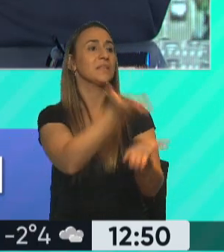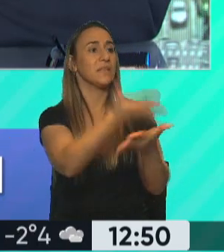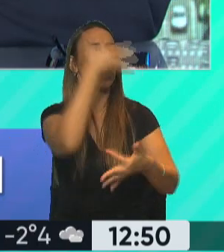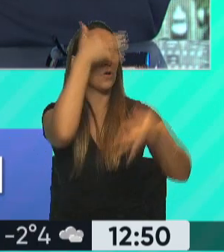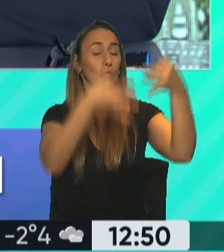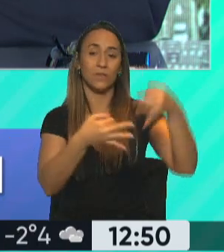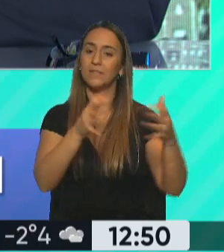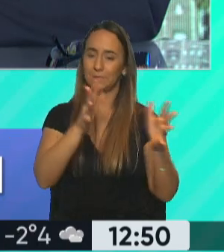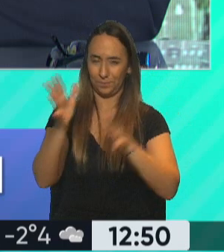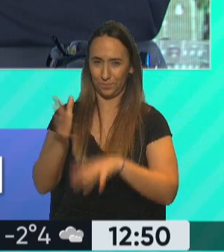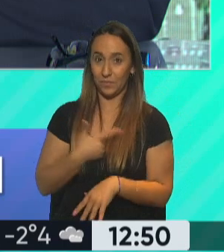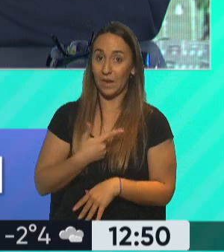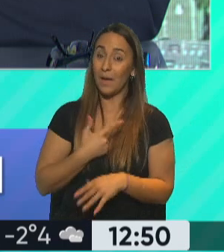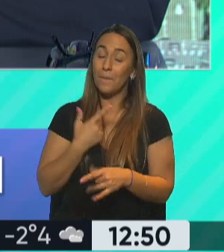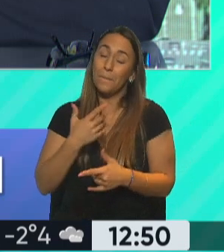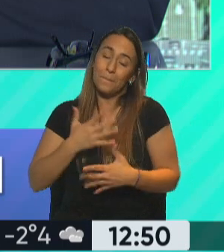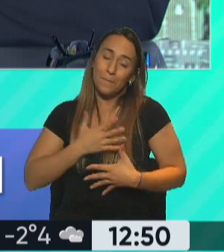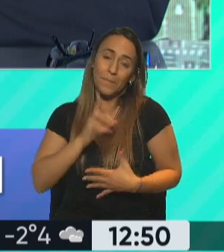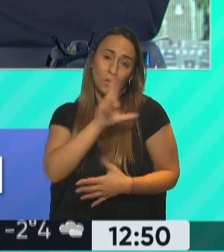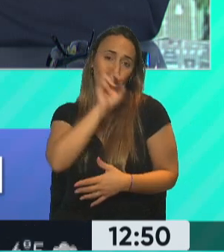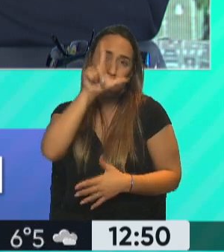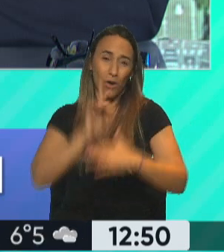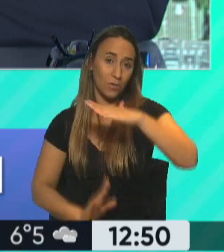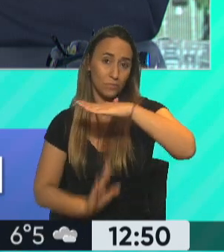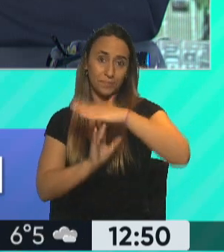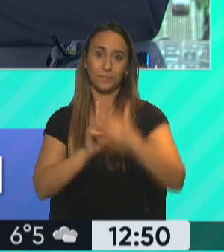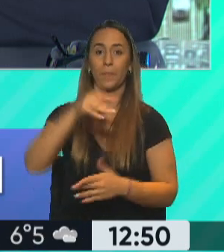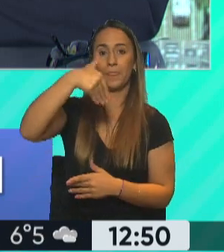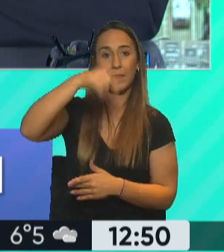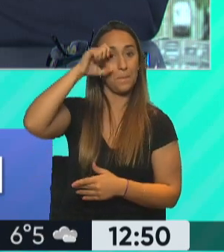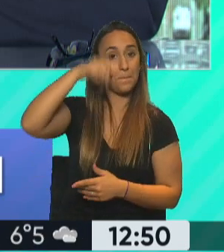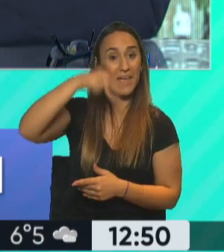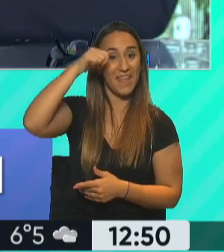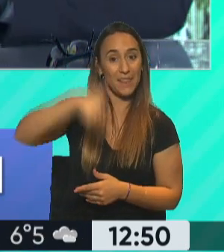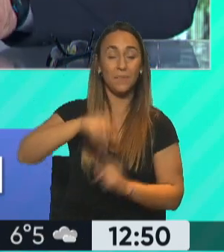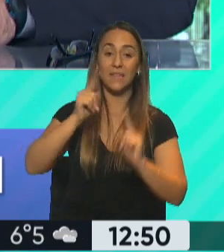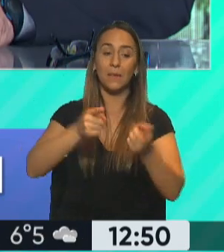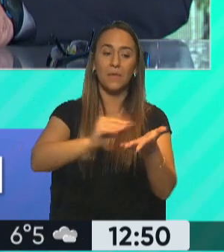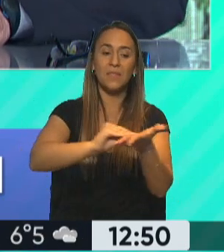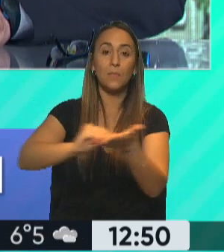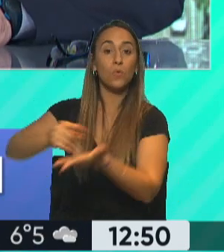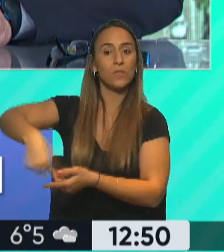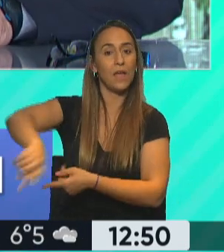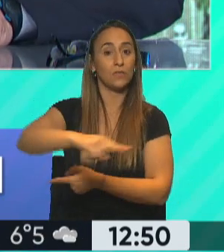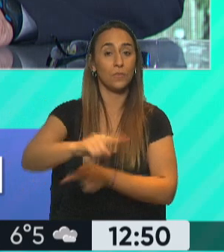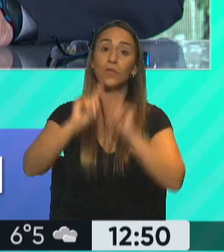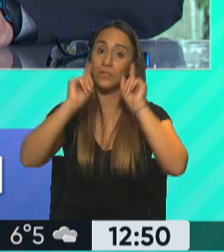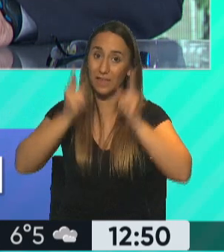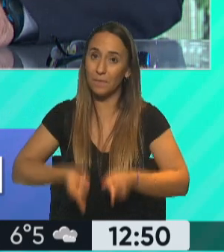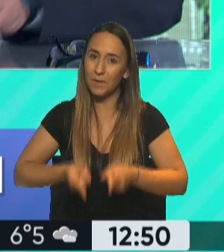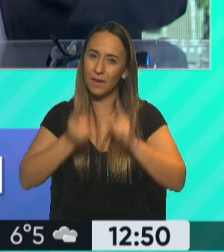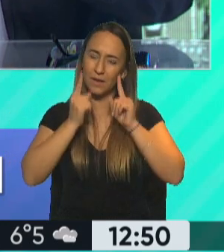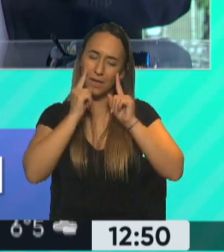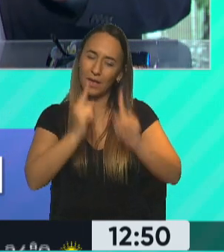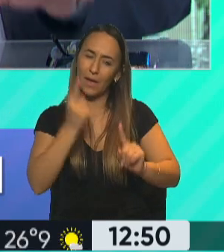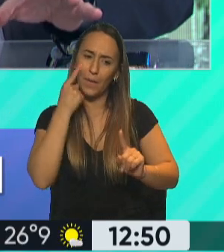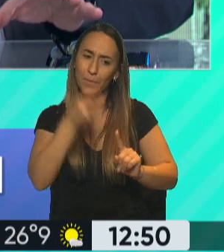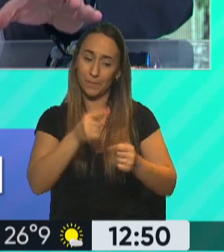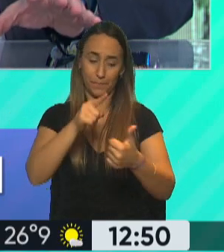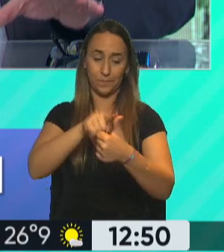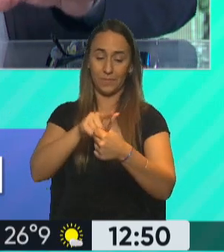importante, decimos, de Martín Menem, rol importante de los diferentes bloques políticos en diputados, pero también hay que prestarle mucha atención a